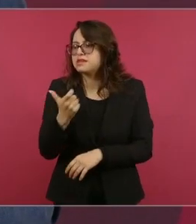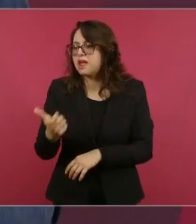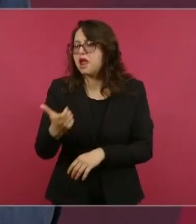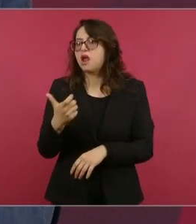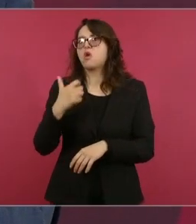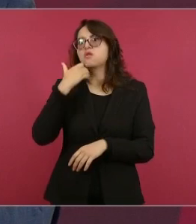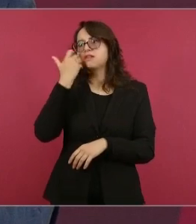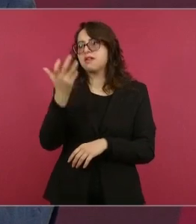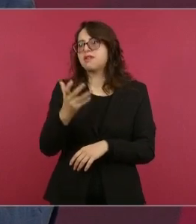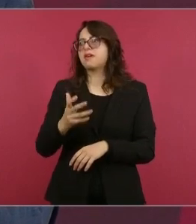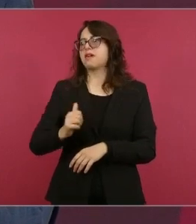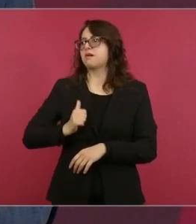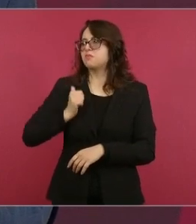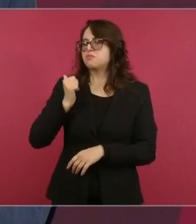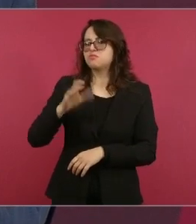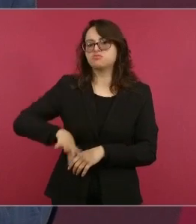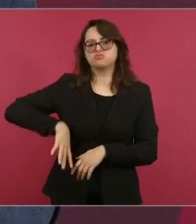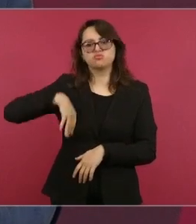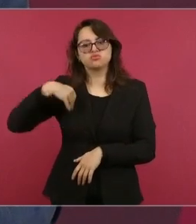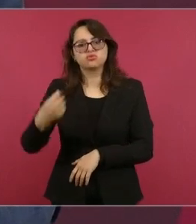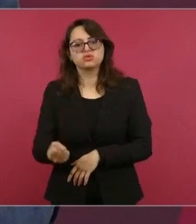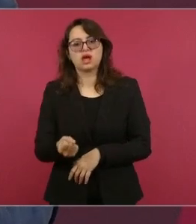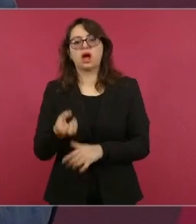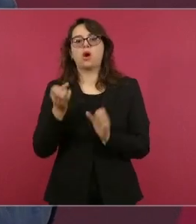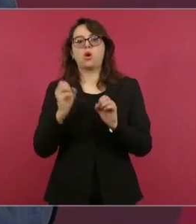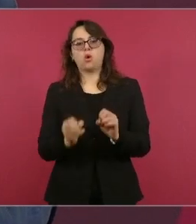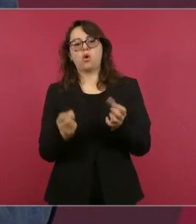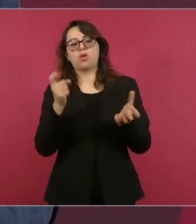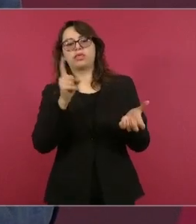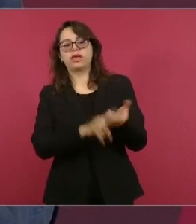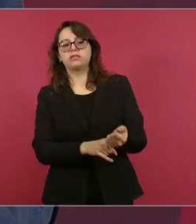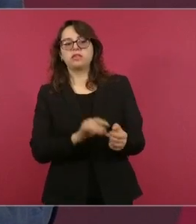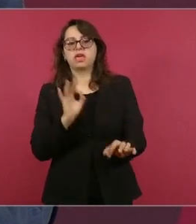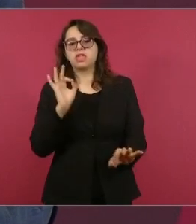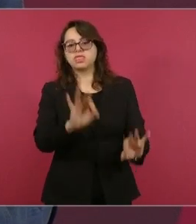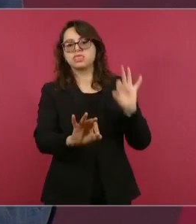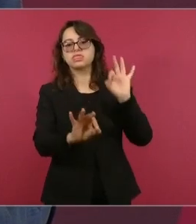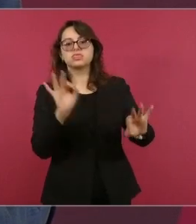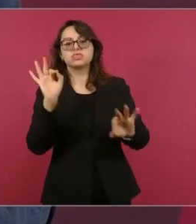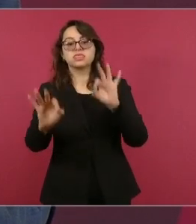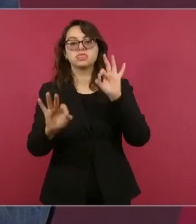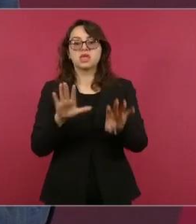sacar provecho, o hay otros intereses,